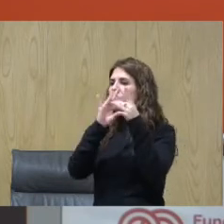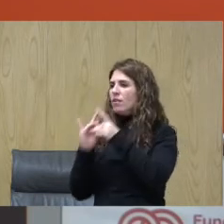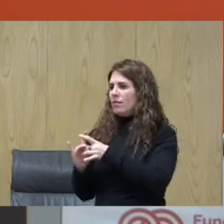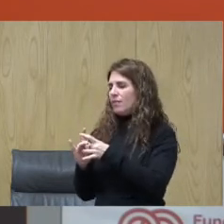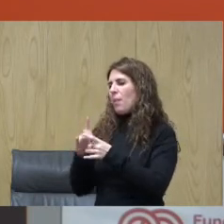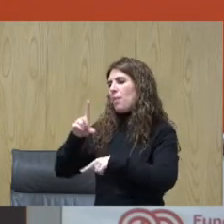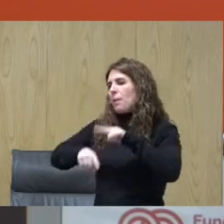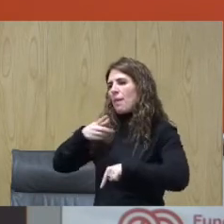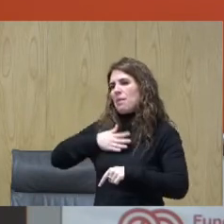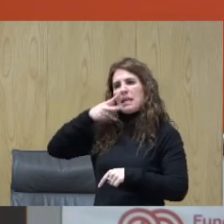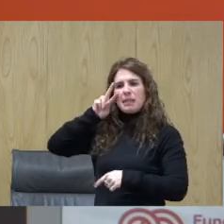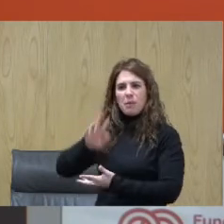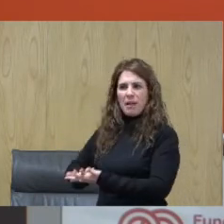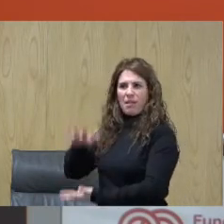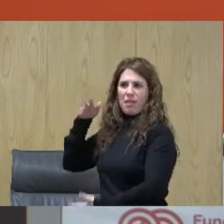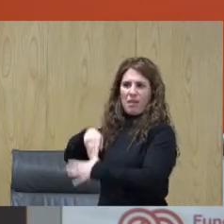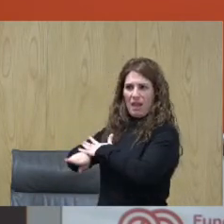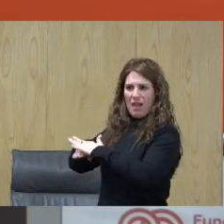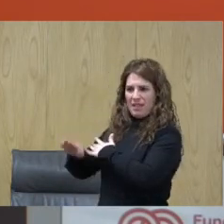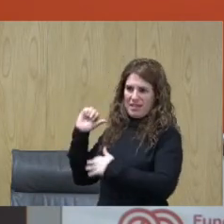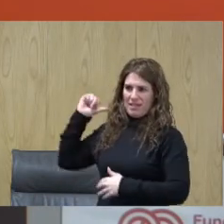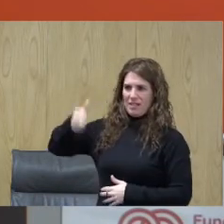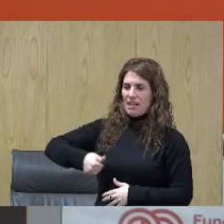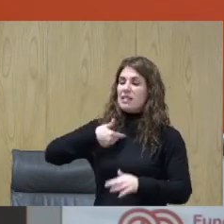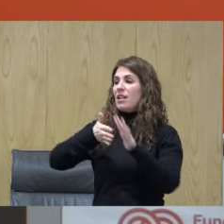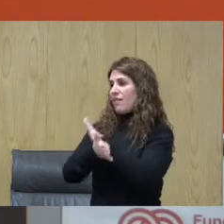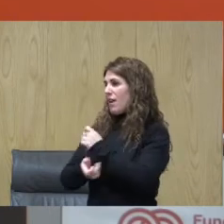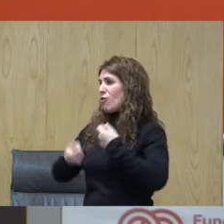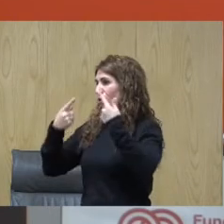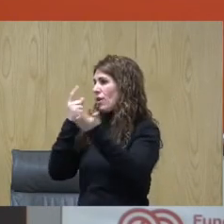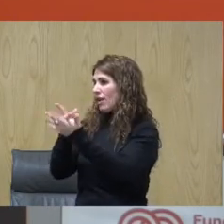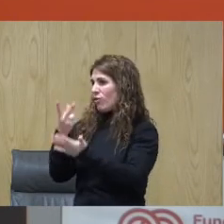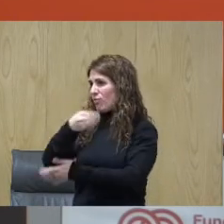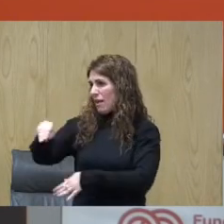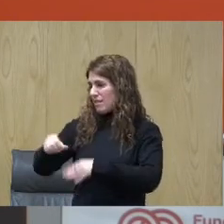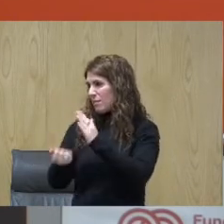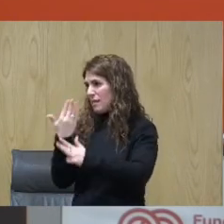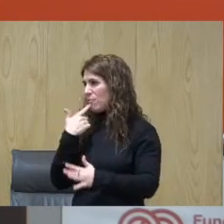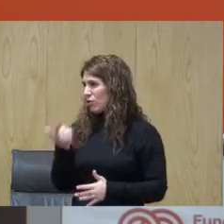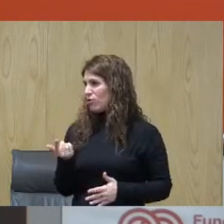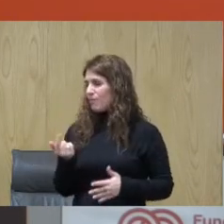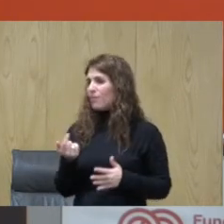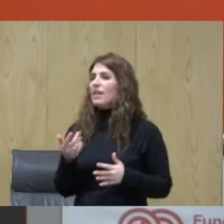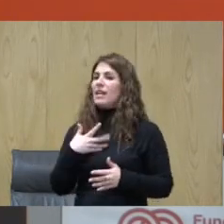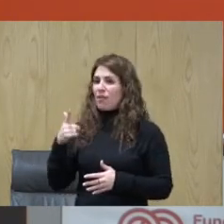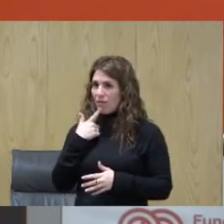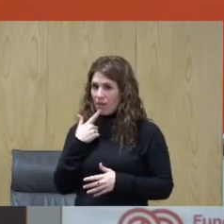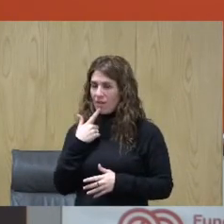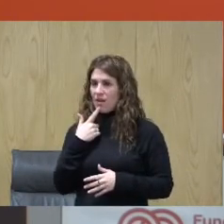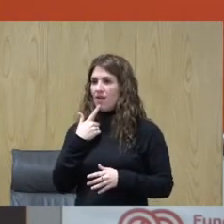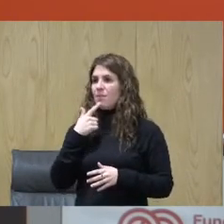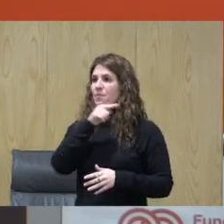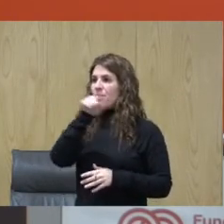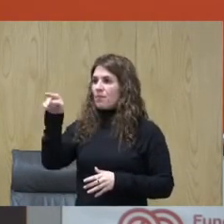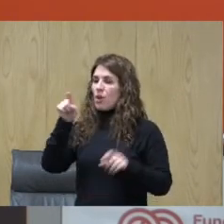lleva a poner sobre la mesa como un reto más de lo que se han comentado esta mañana, que nuestras organizaciones deben